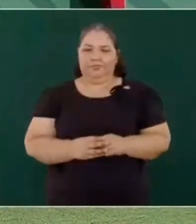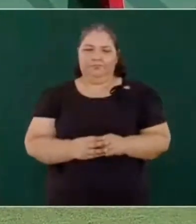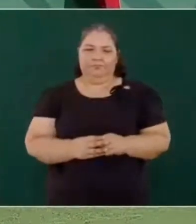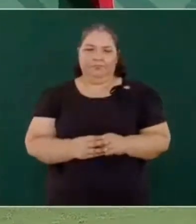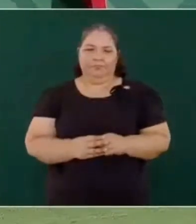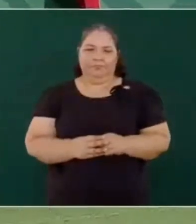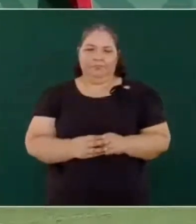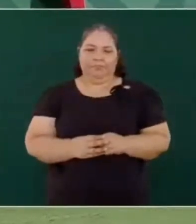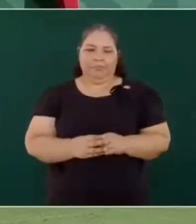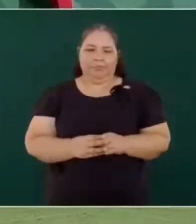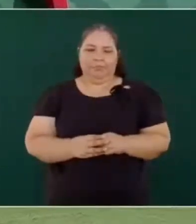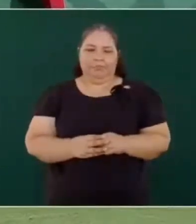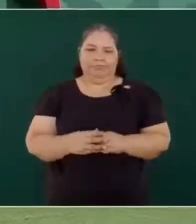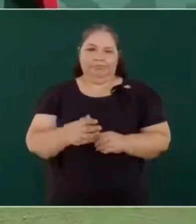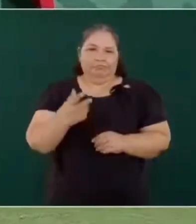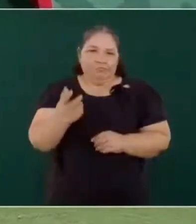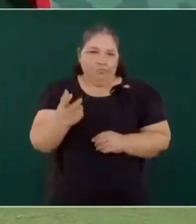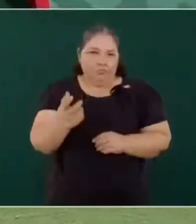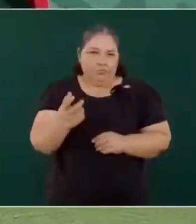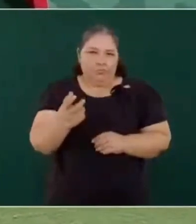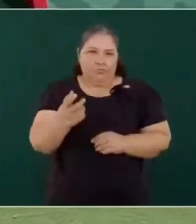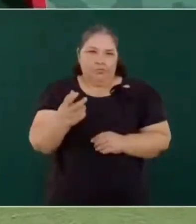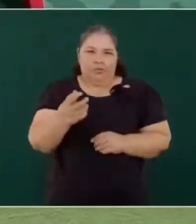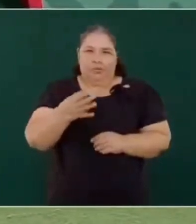Entonces, que no digan